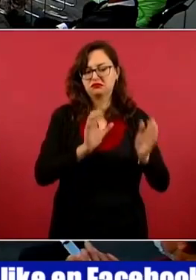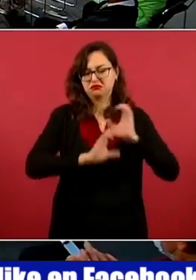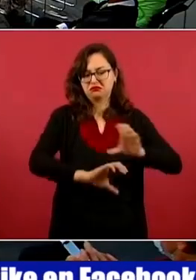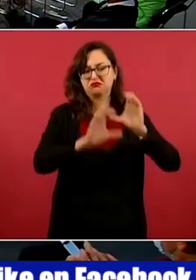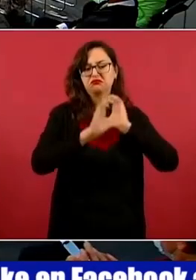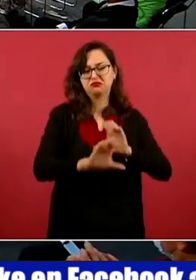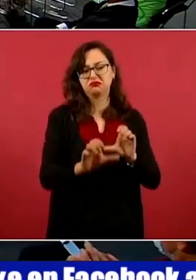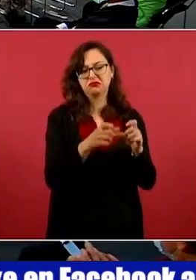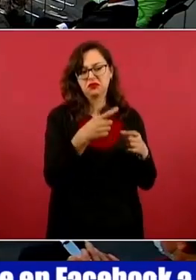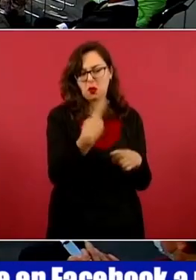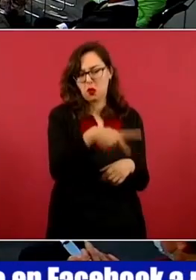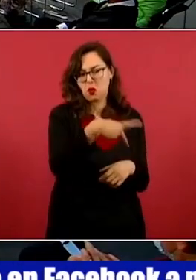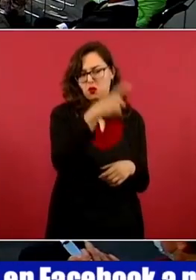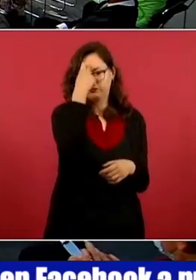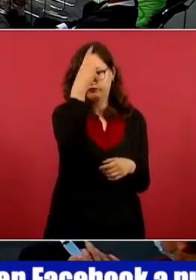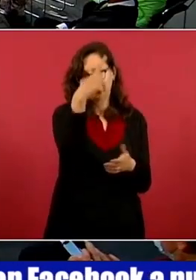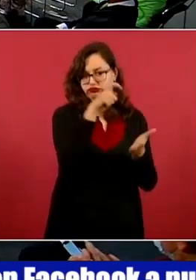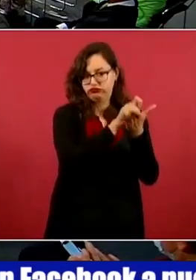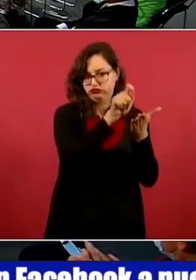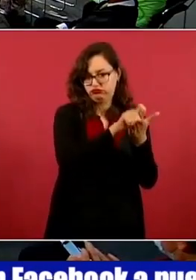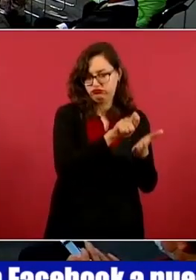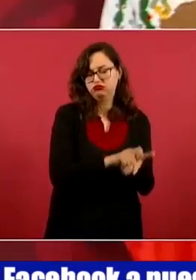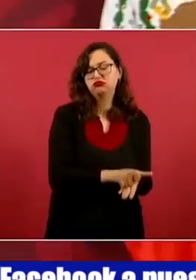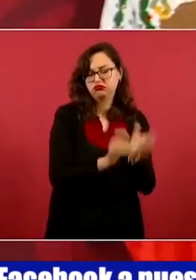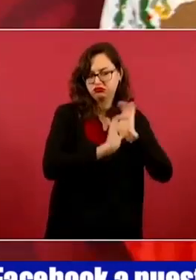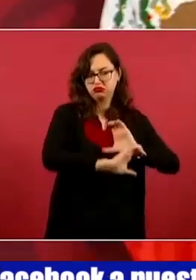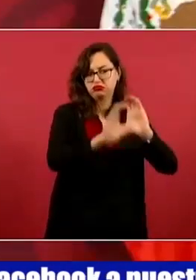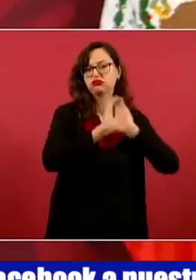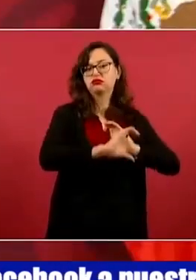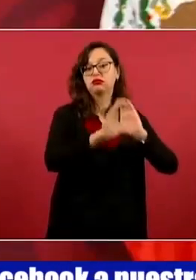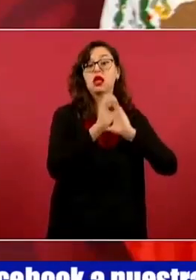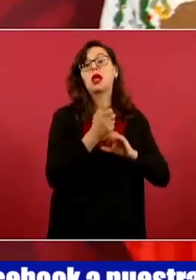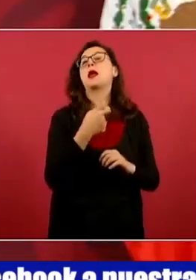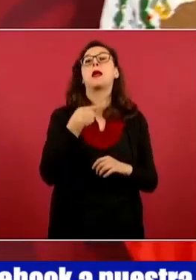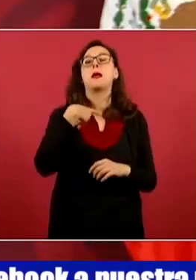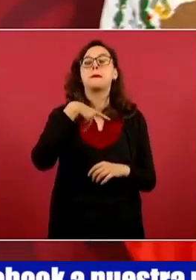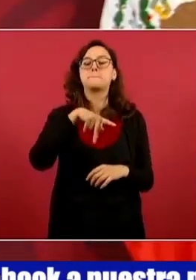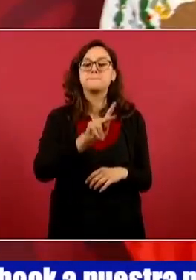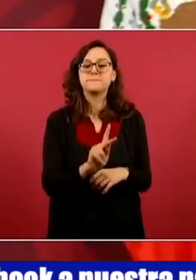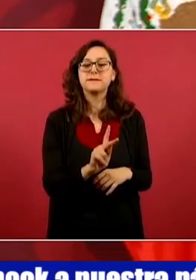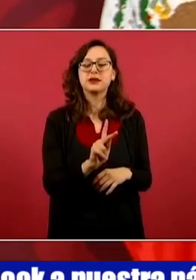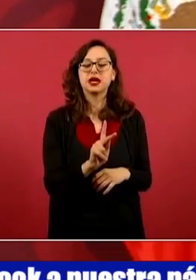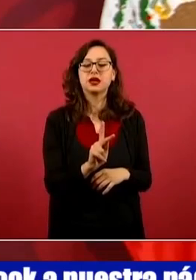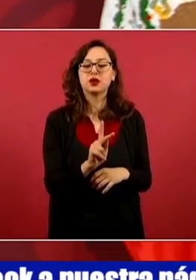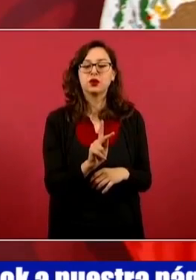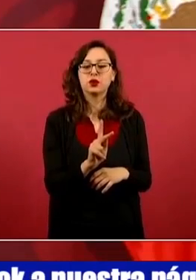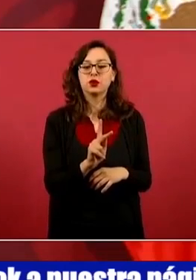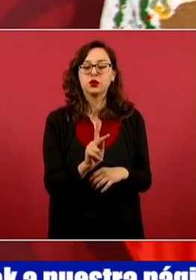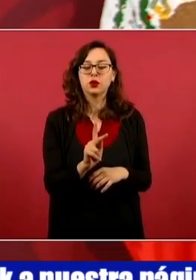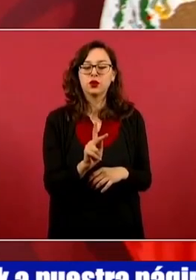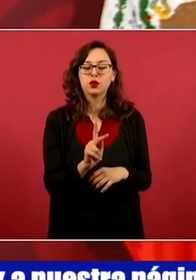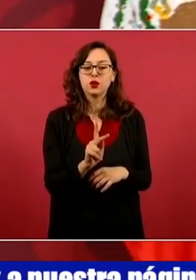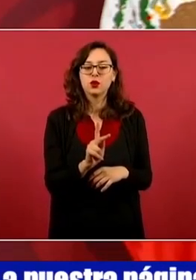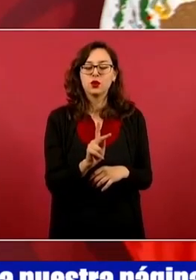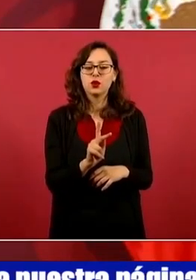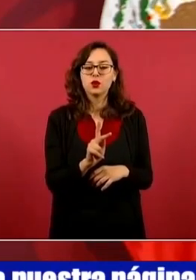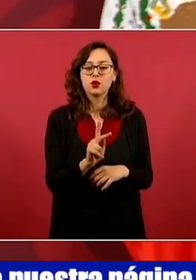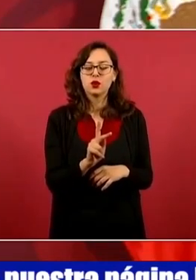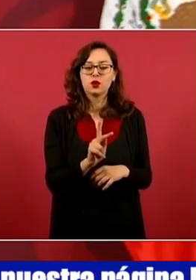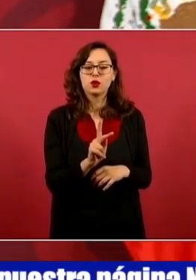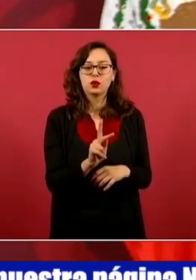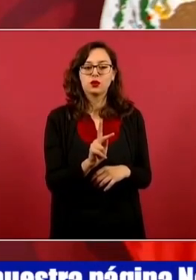tocaba